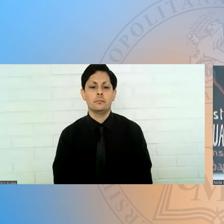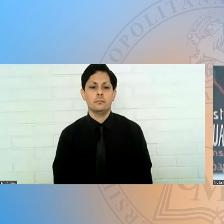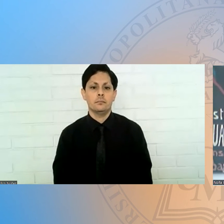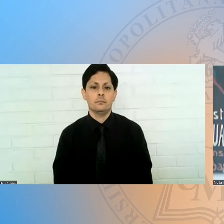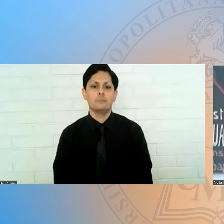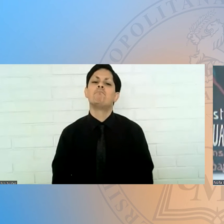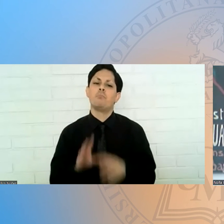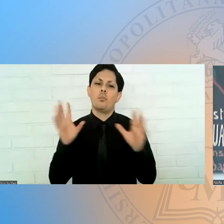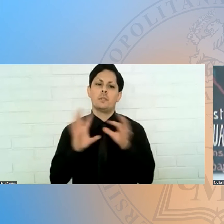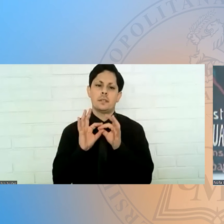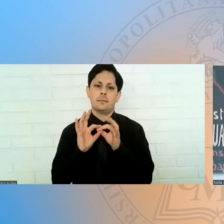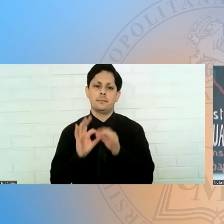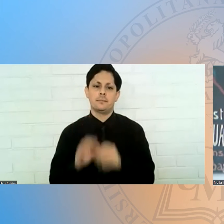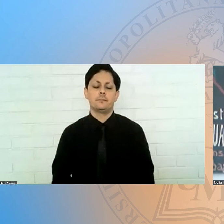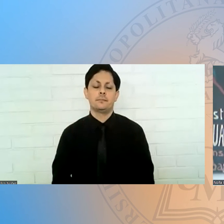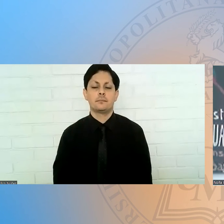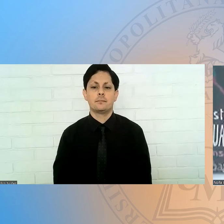Gracias, muchas gracias.